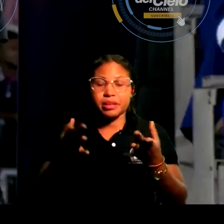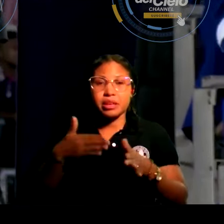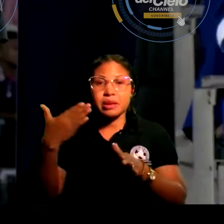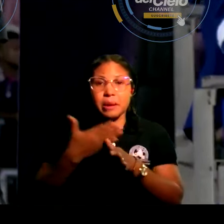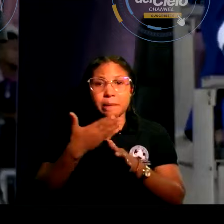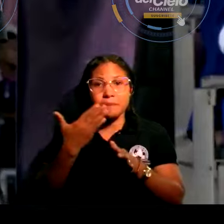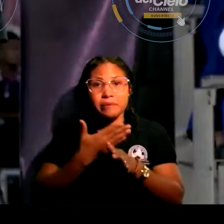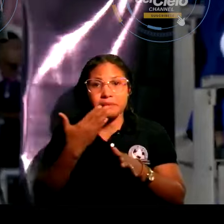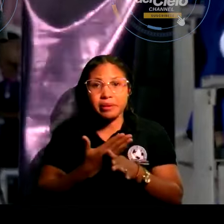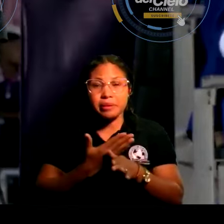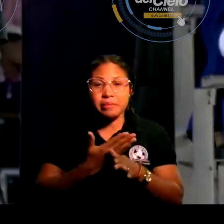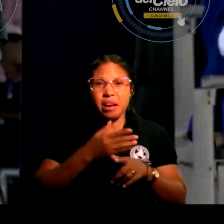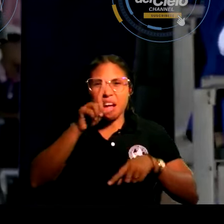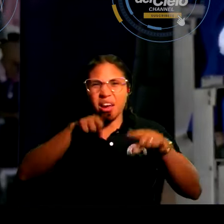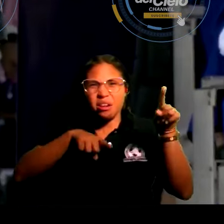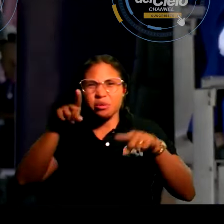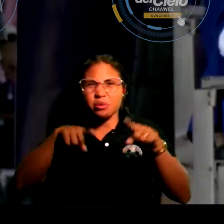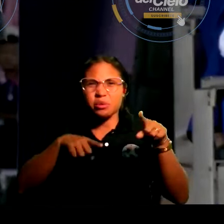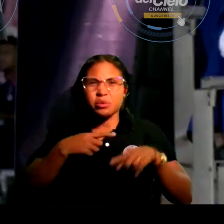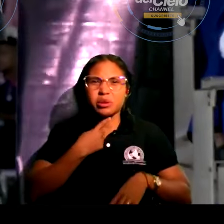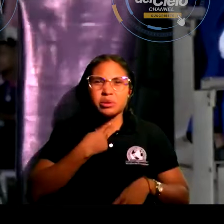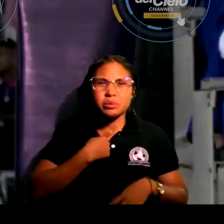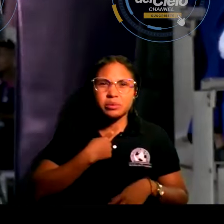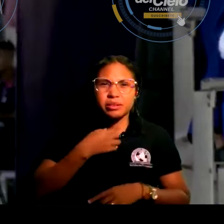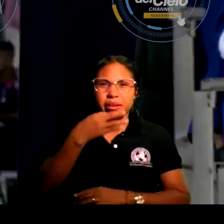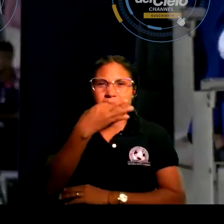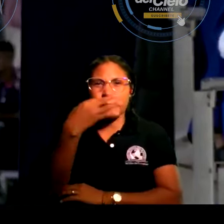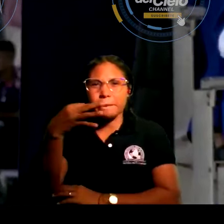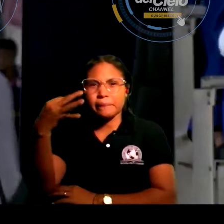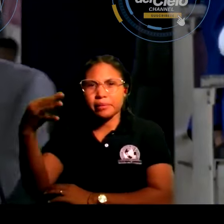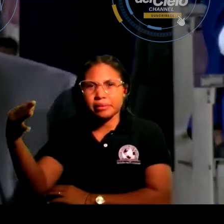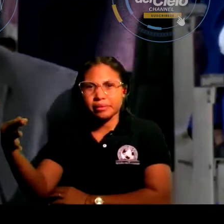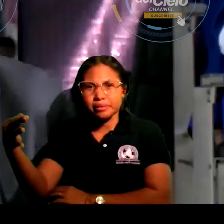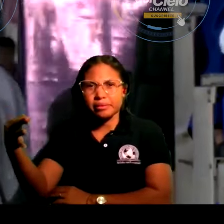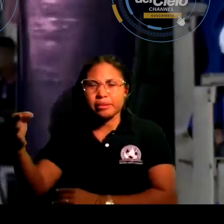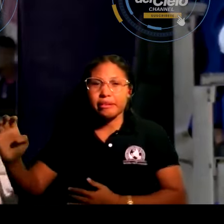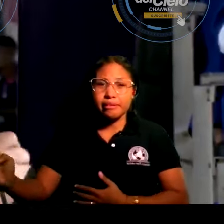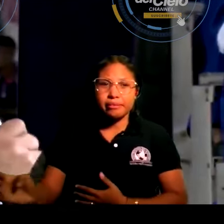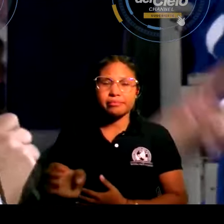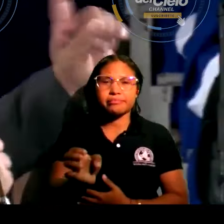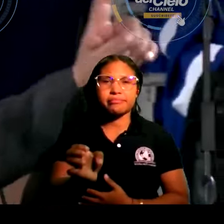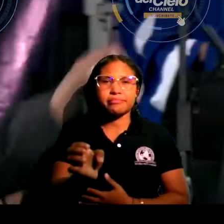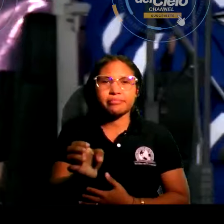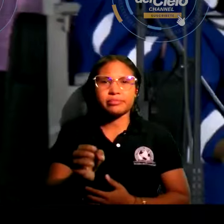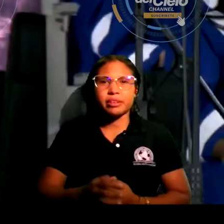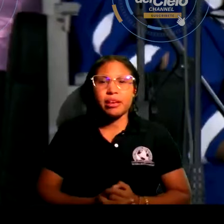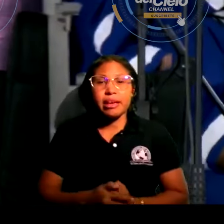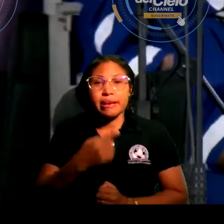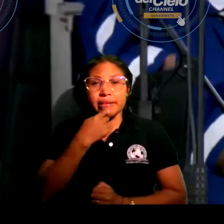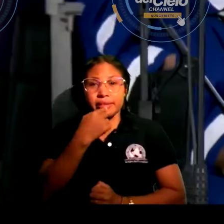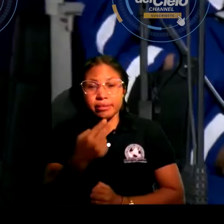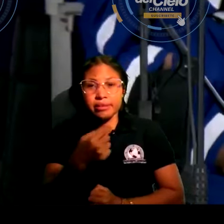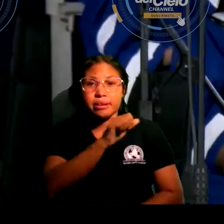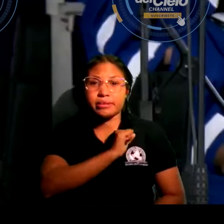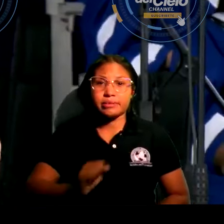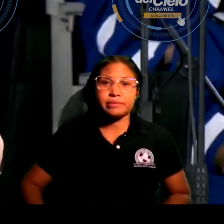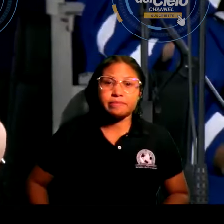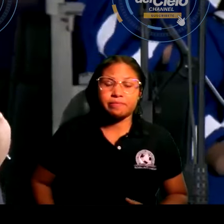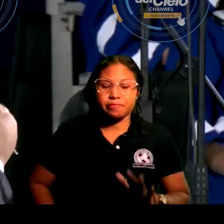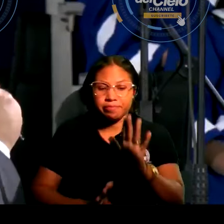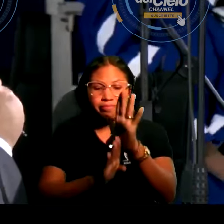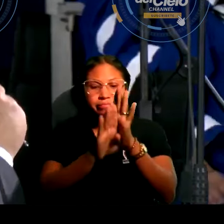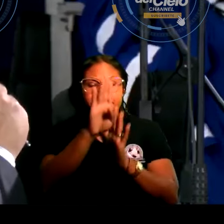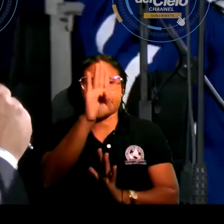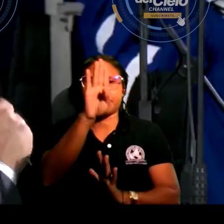muchos les gusta que les prediquen ese evangelio. A muchos les gusta que le digan: el Señor te va a prosperar, y ya.